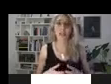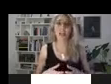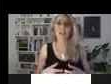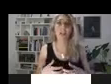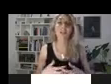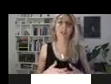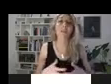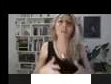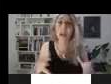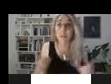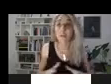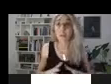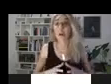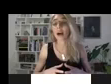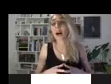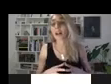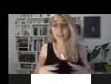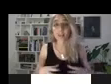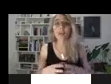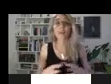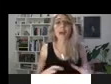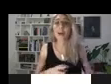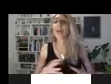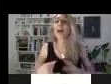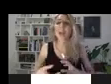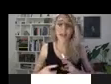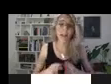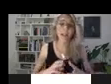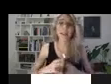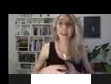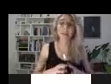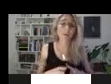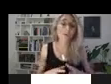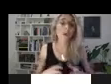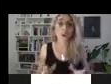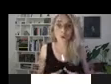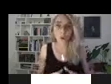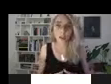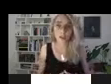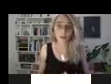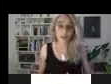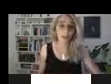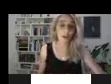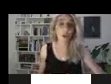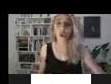las fronteras del mero campo artístico para trazar vínculos con